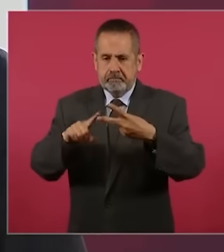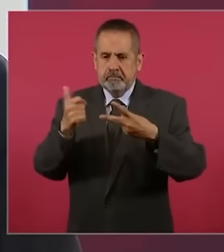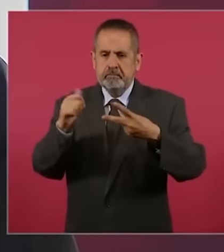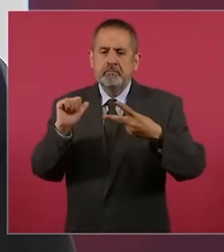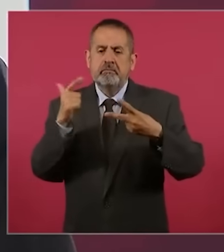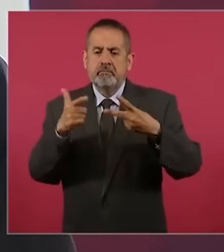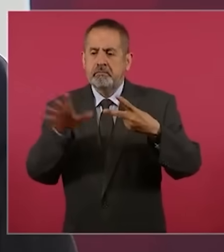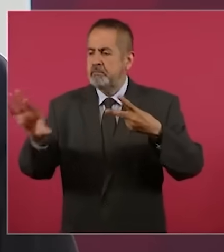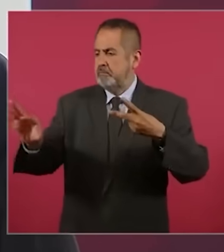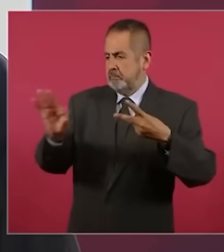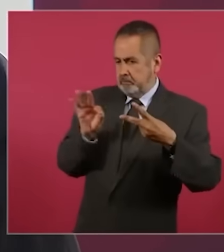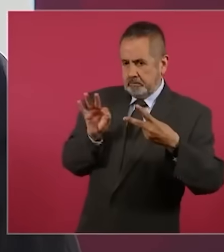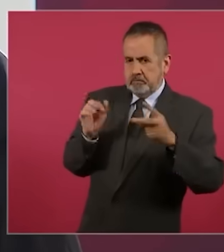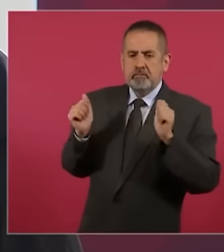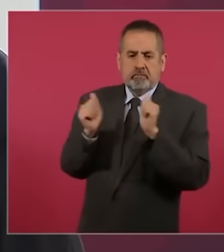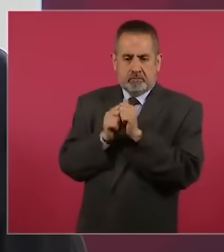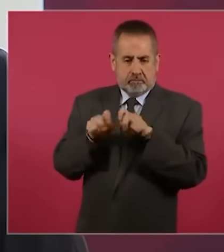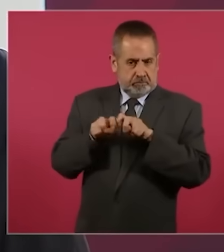escoge, decide,